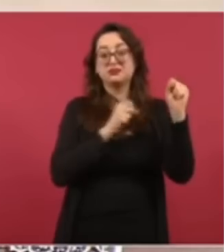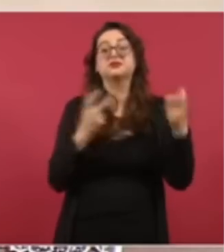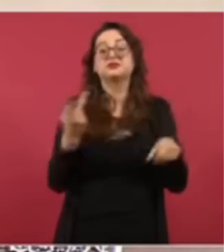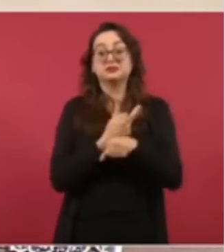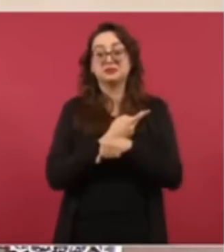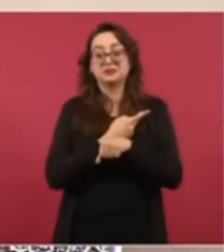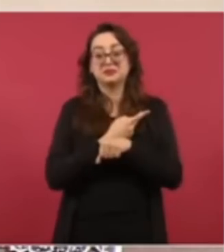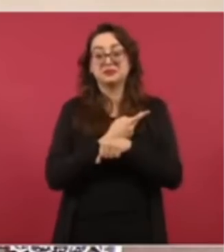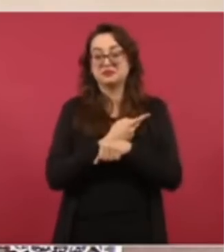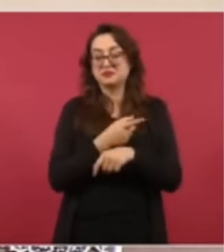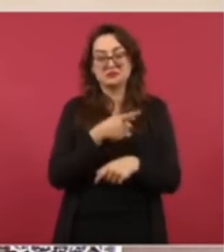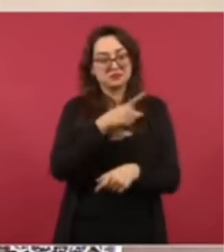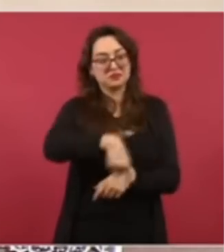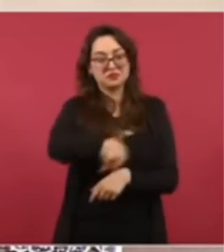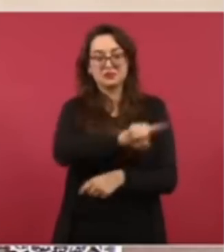lo traicionaron